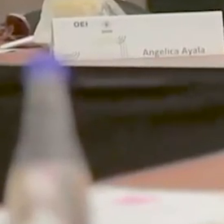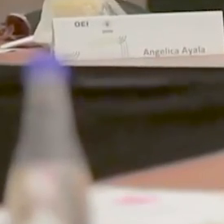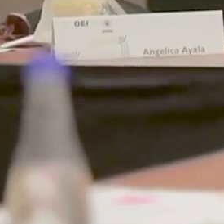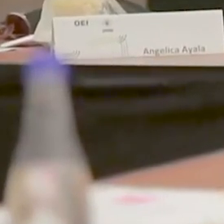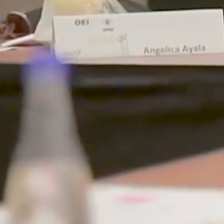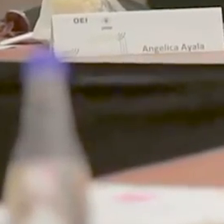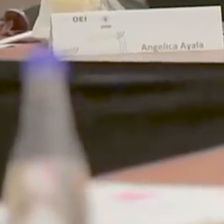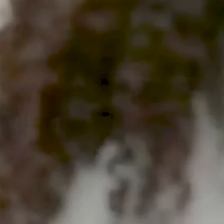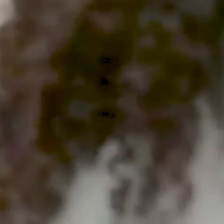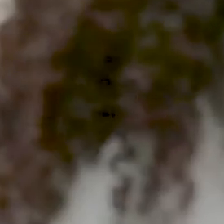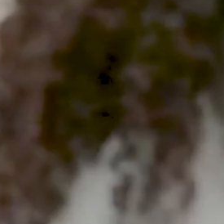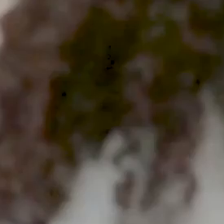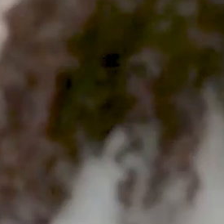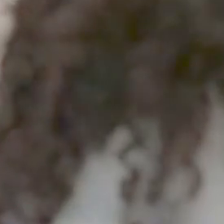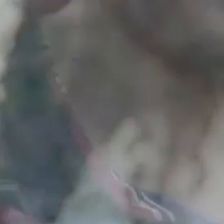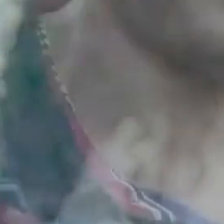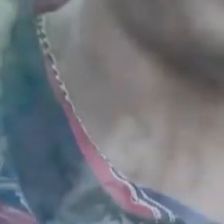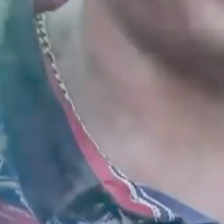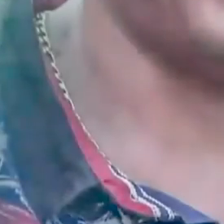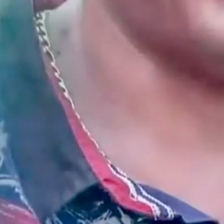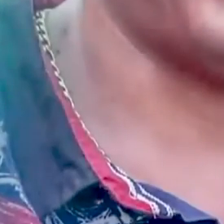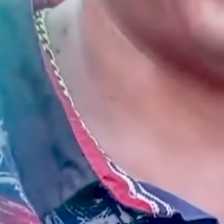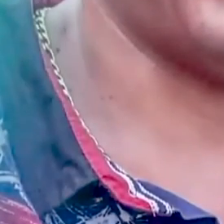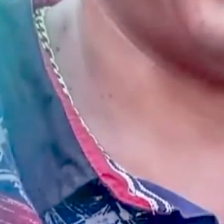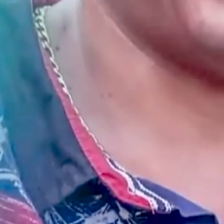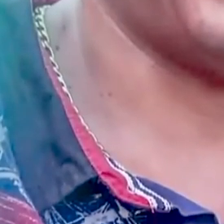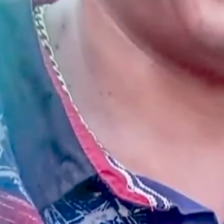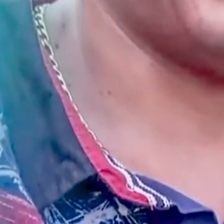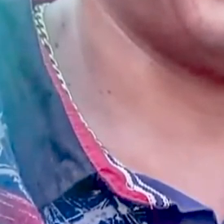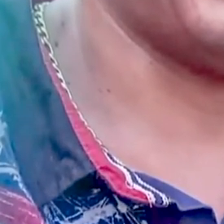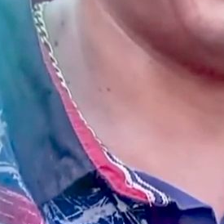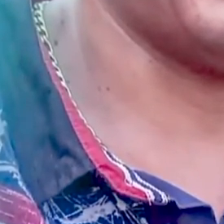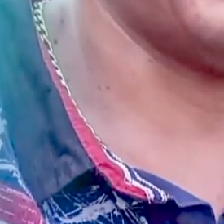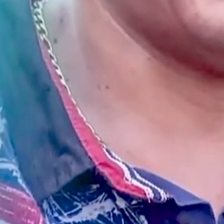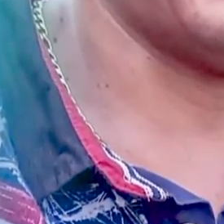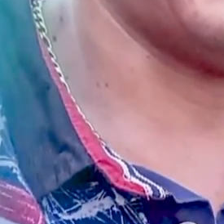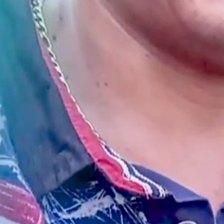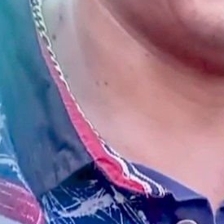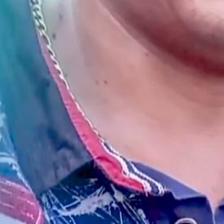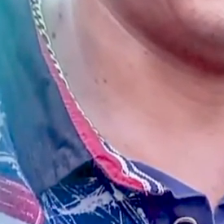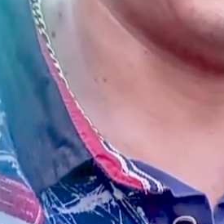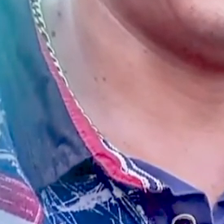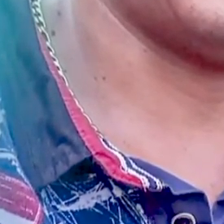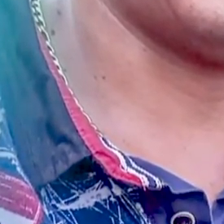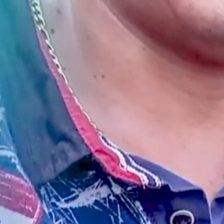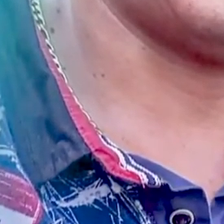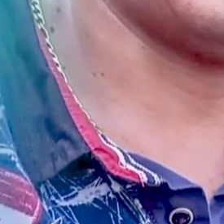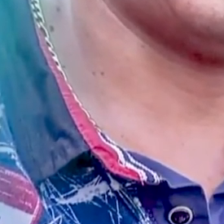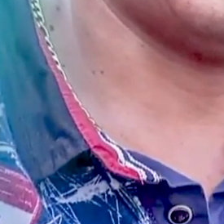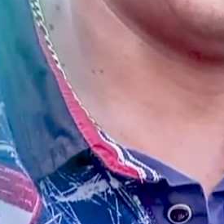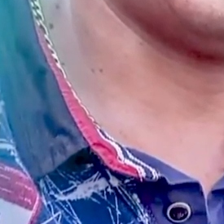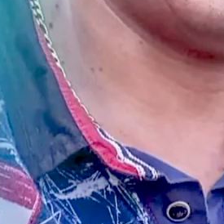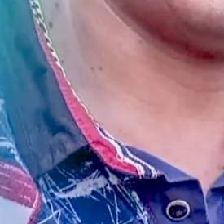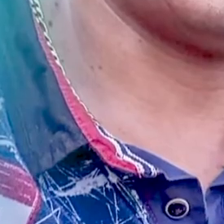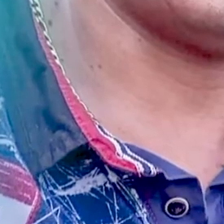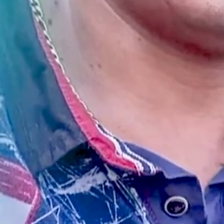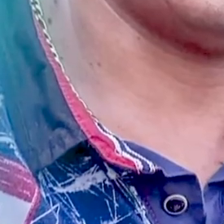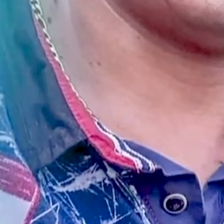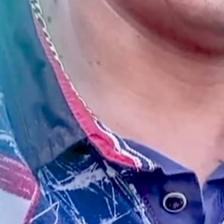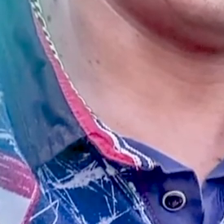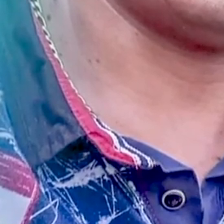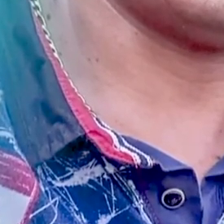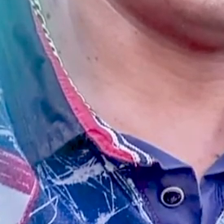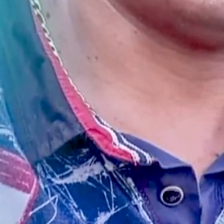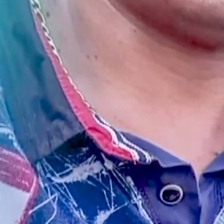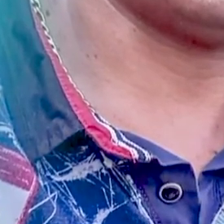sexual, desplazamiento y desaparición. En la actualidad contamos con más de 6.761 sentencias de restitución de